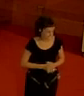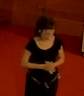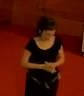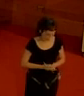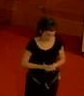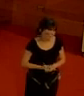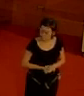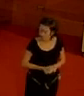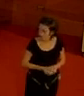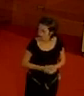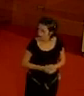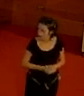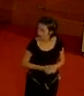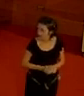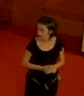P